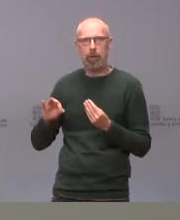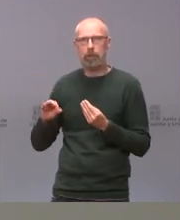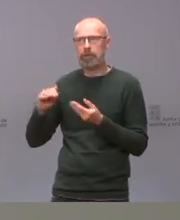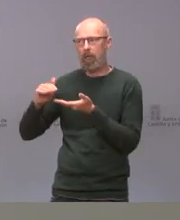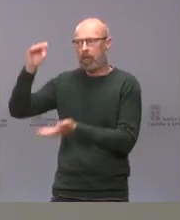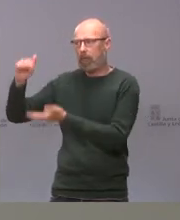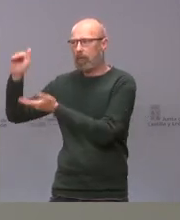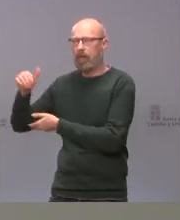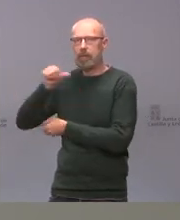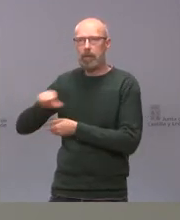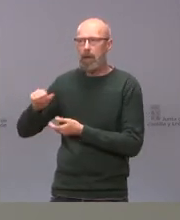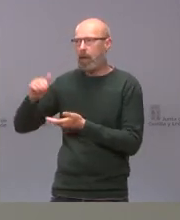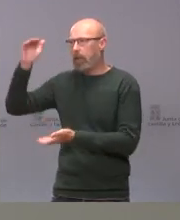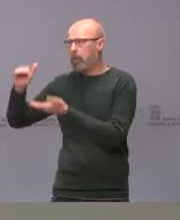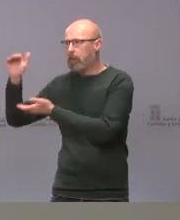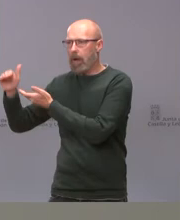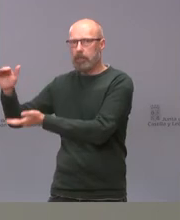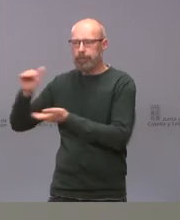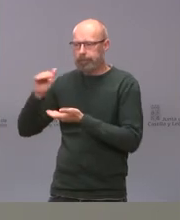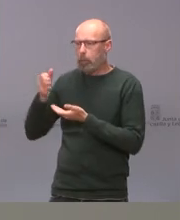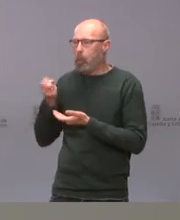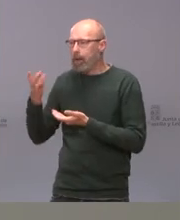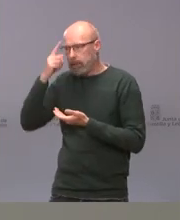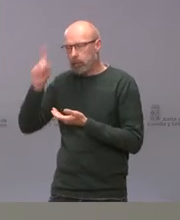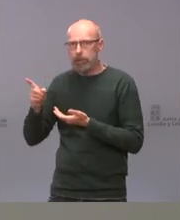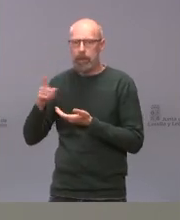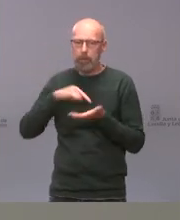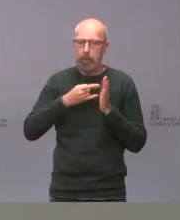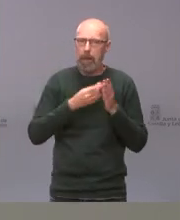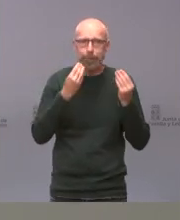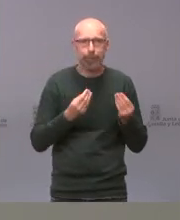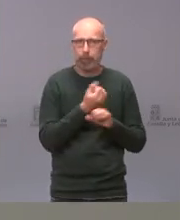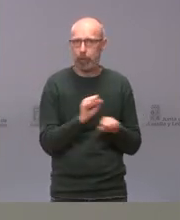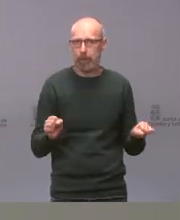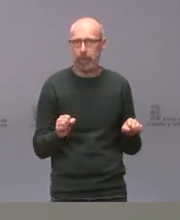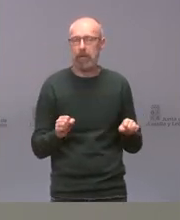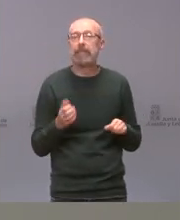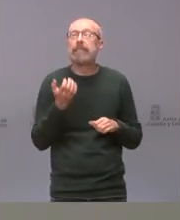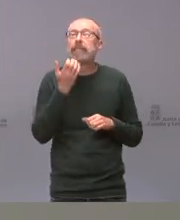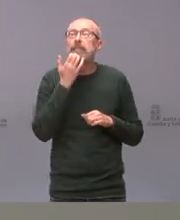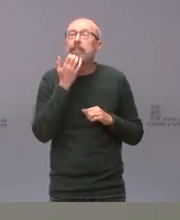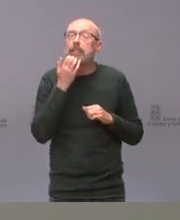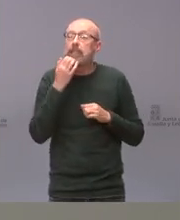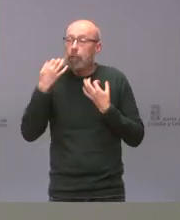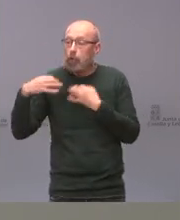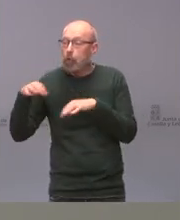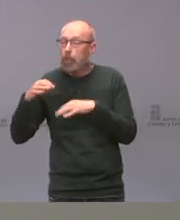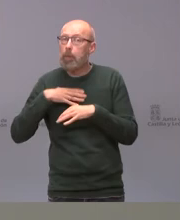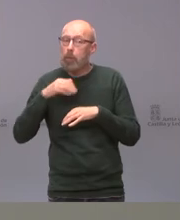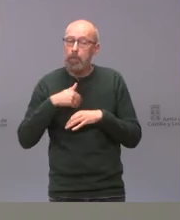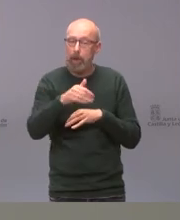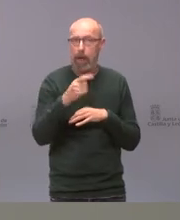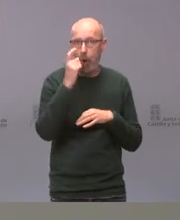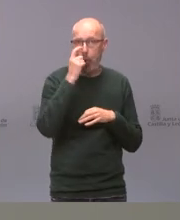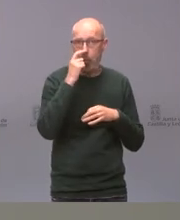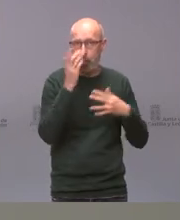es difícil hacer las previsiones. Si todo es normal, probablemente podamos a mediados de junio estar también en esos bloques